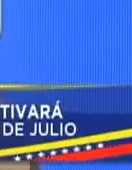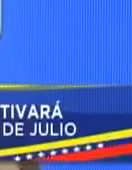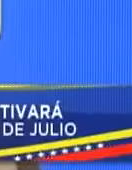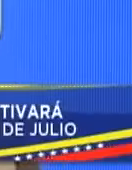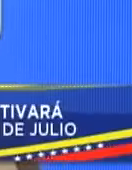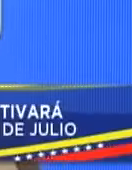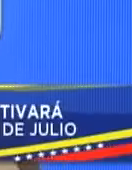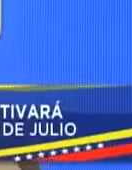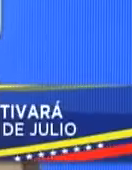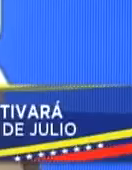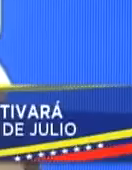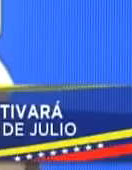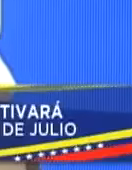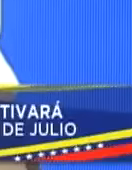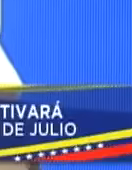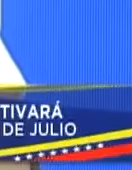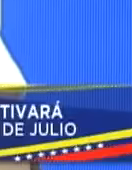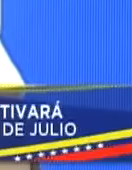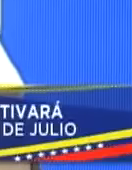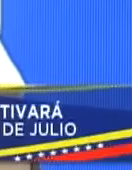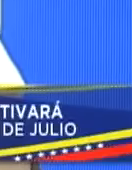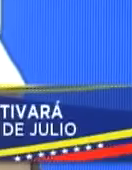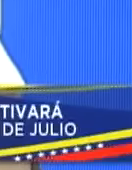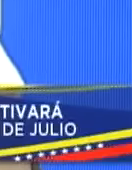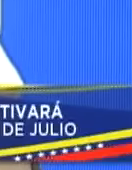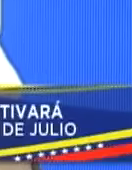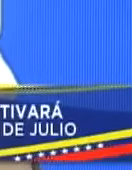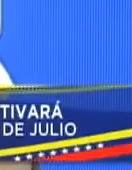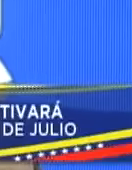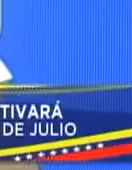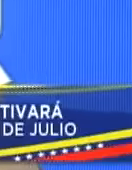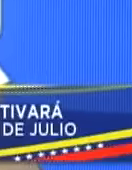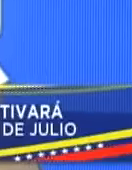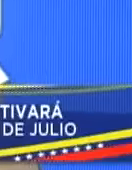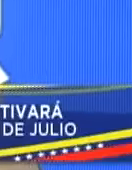segundo, presidente, las relaciones internacionales.